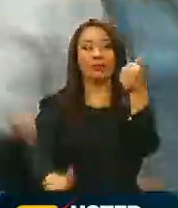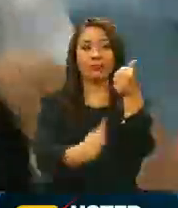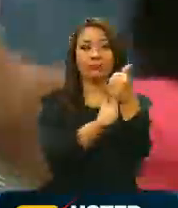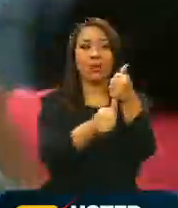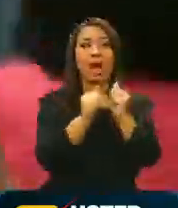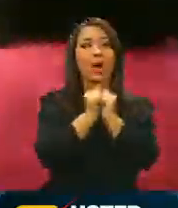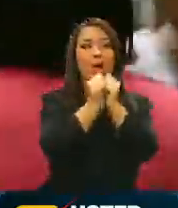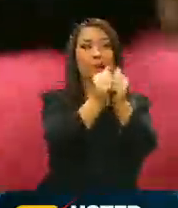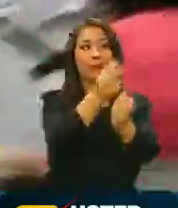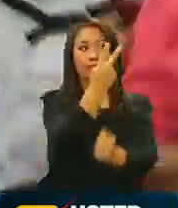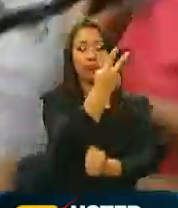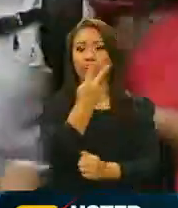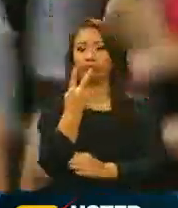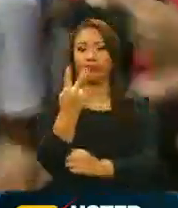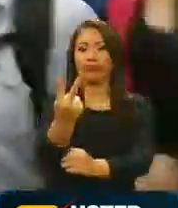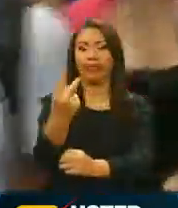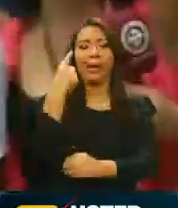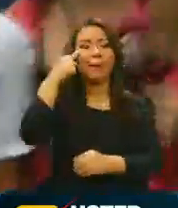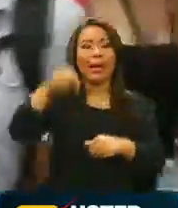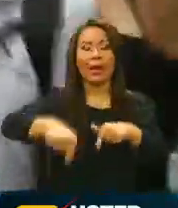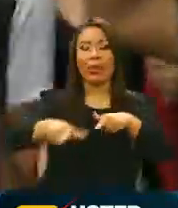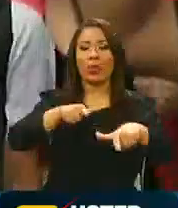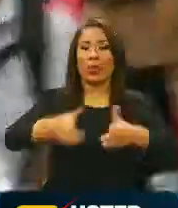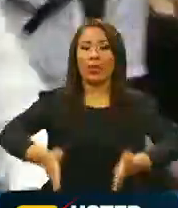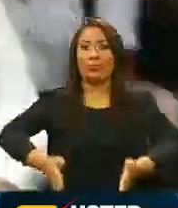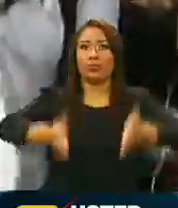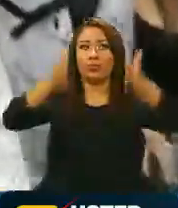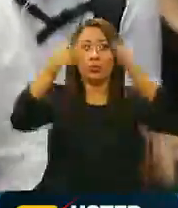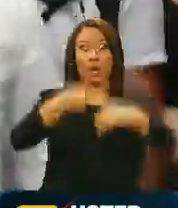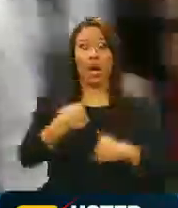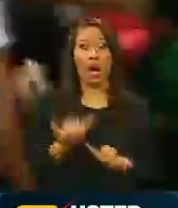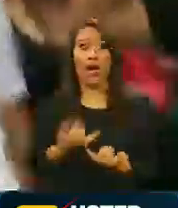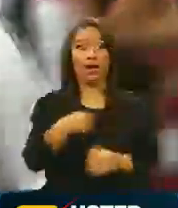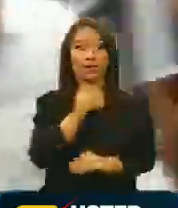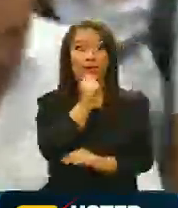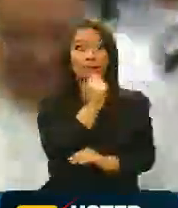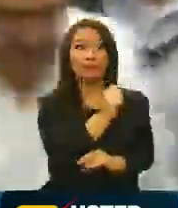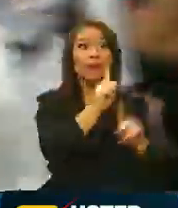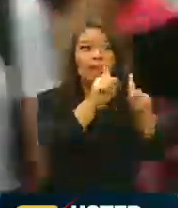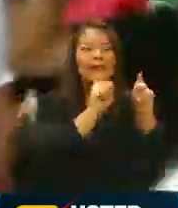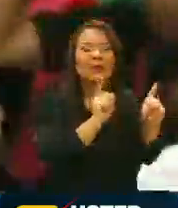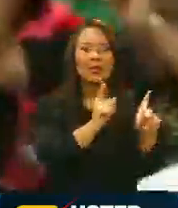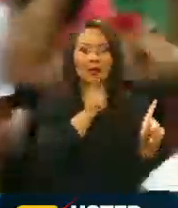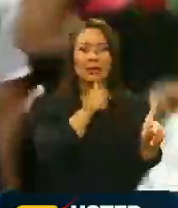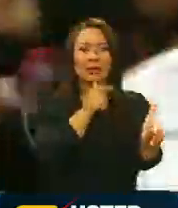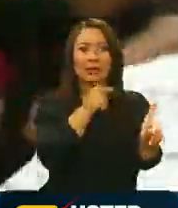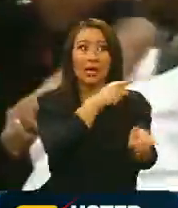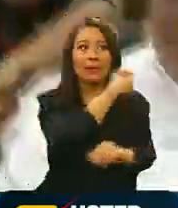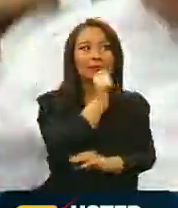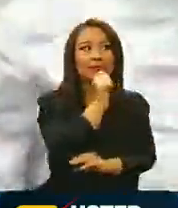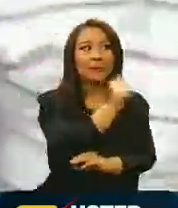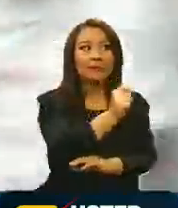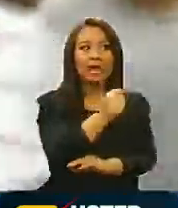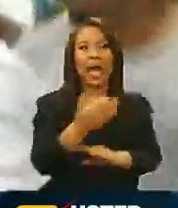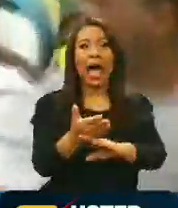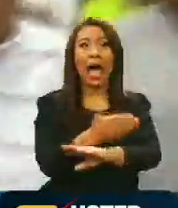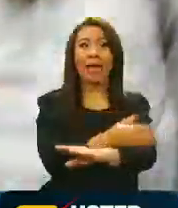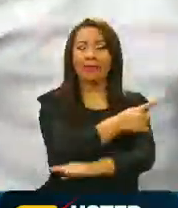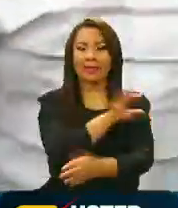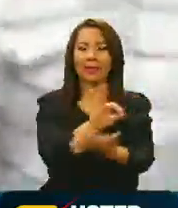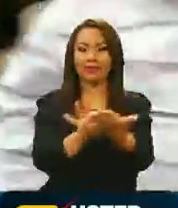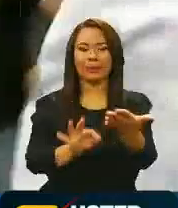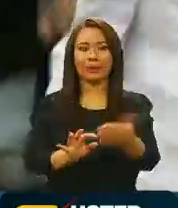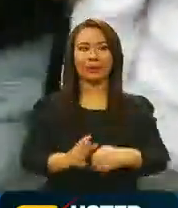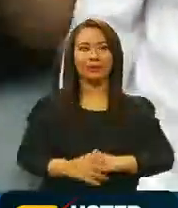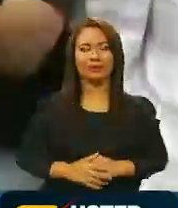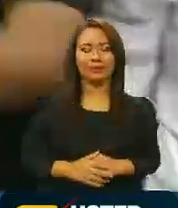está ingresando aquí a la unidad educativa. Vamos a tratar de entrevistarlo antes de que ejerza el sufragio.